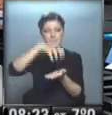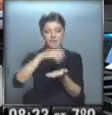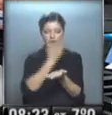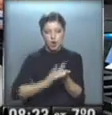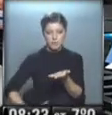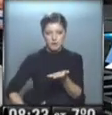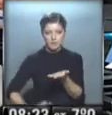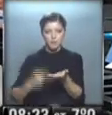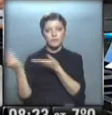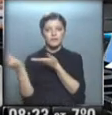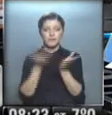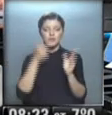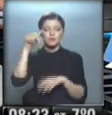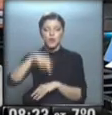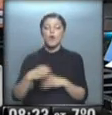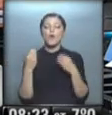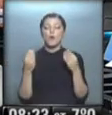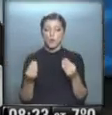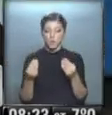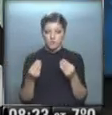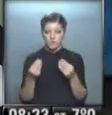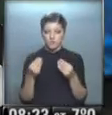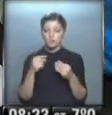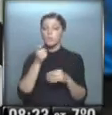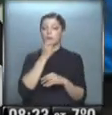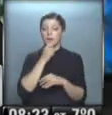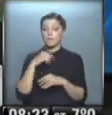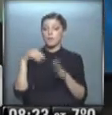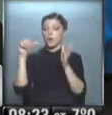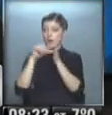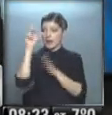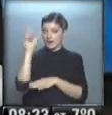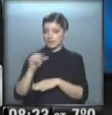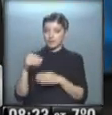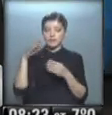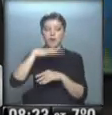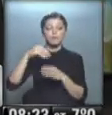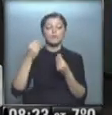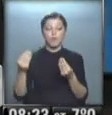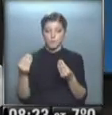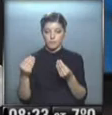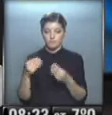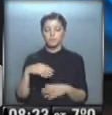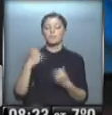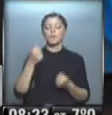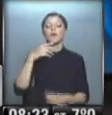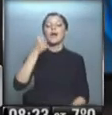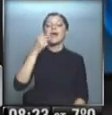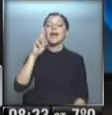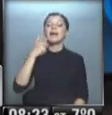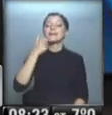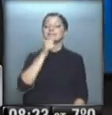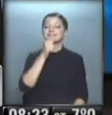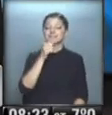está prestando hoy? ¿Qué alcance tiene en el país, en la región? ARSAT se creó